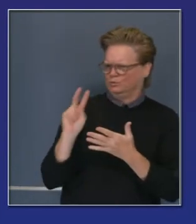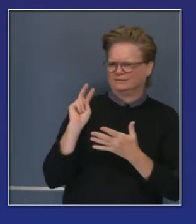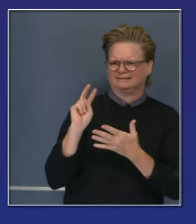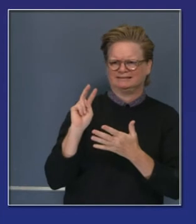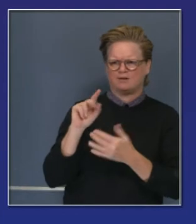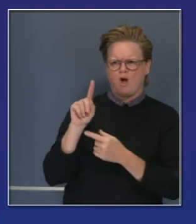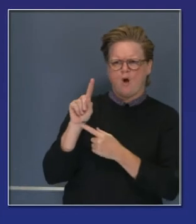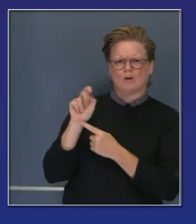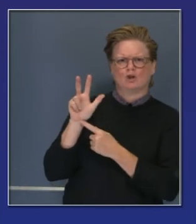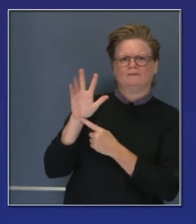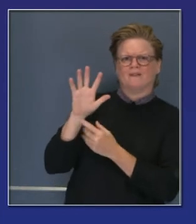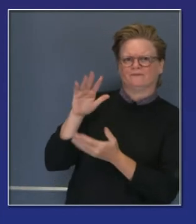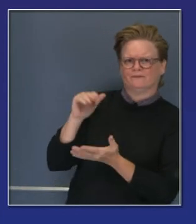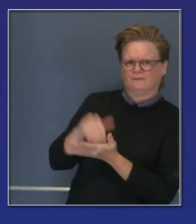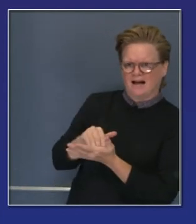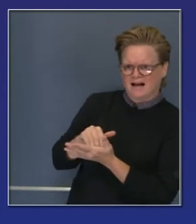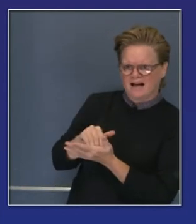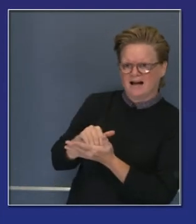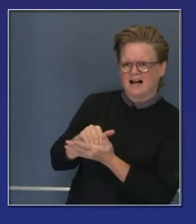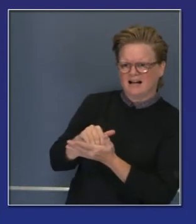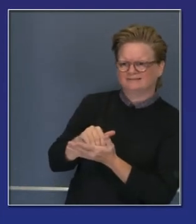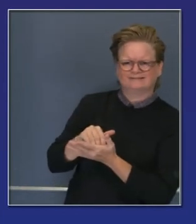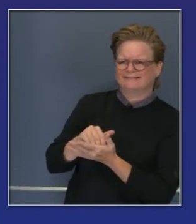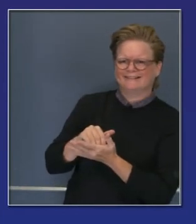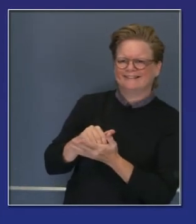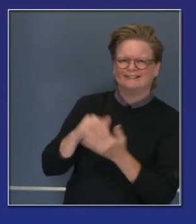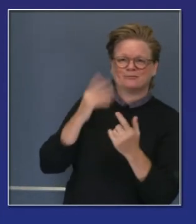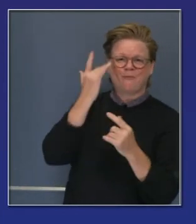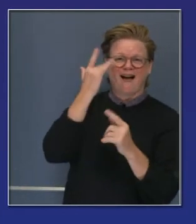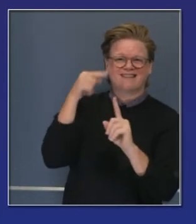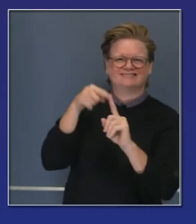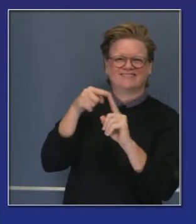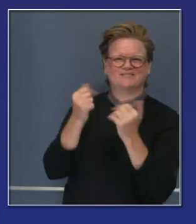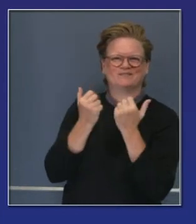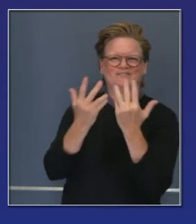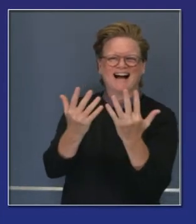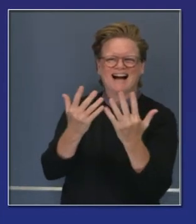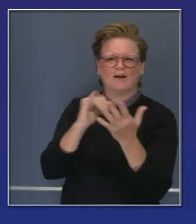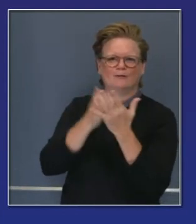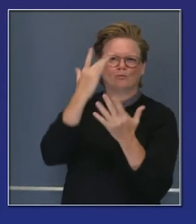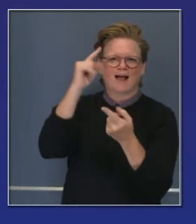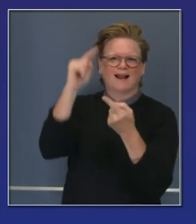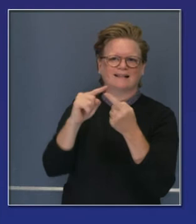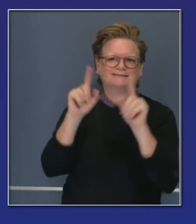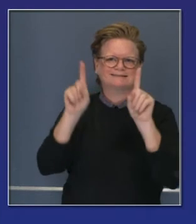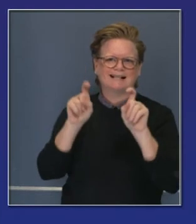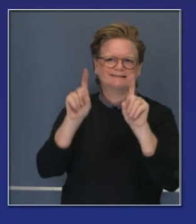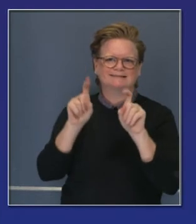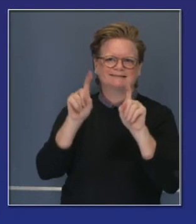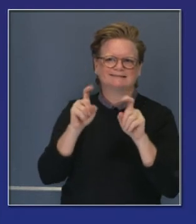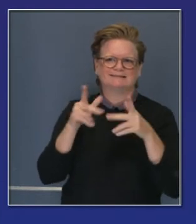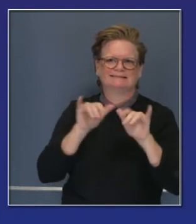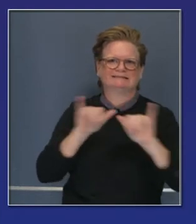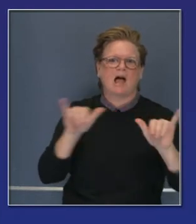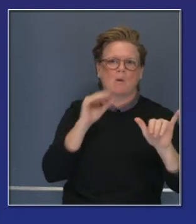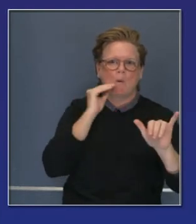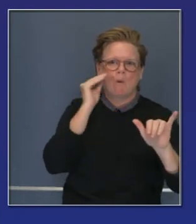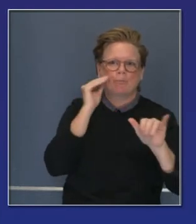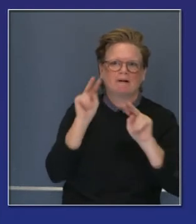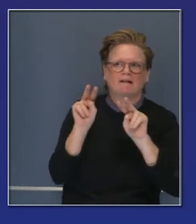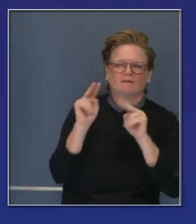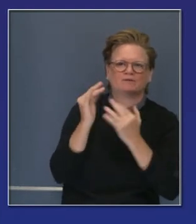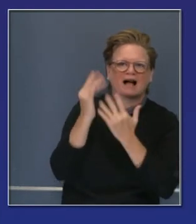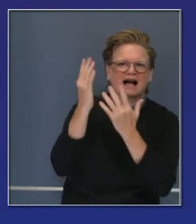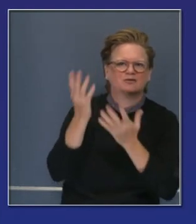diario previamente. Verán ustedes que estas cifras comienzan a subir al comenzar a